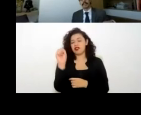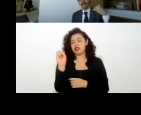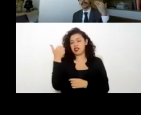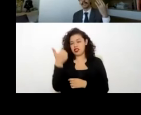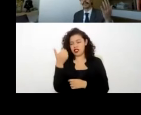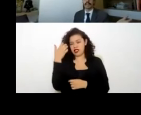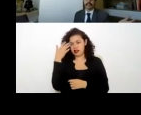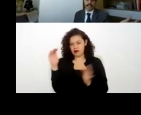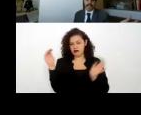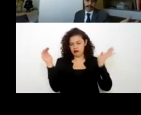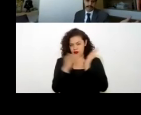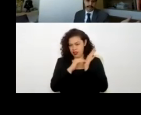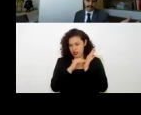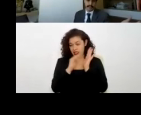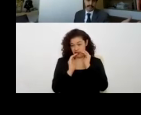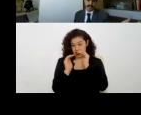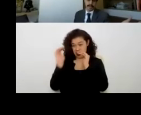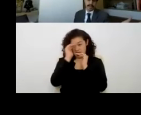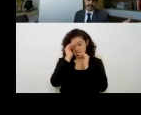sea, ya estás obligado a identificar,